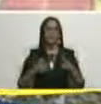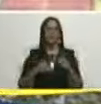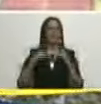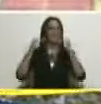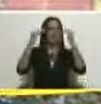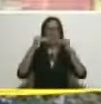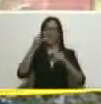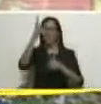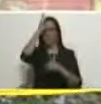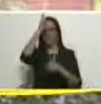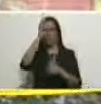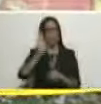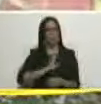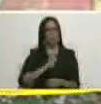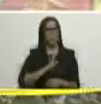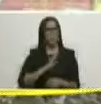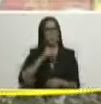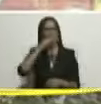falconiano, mi padre.